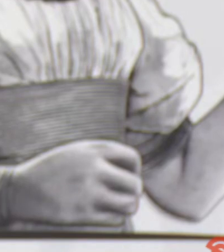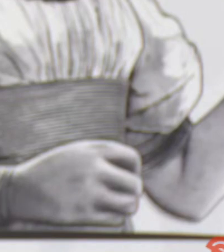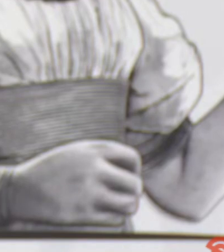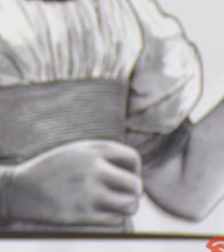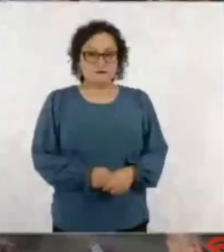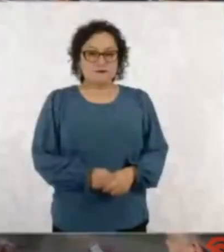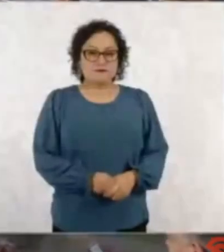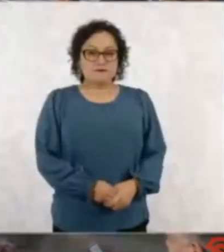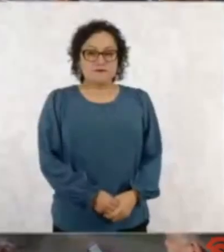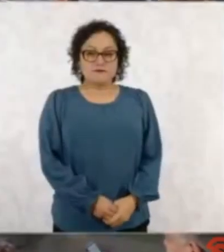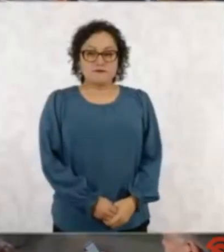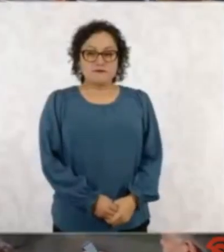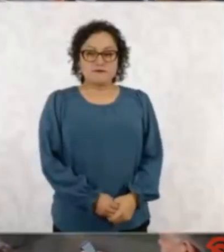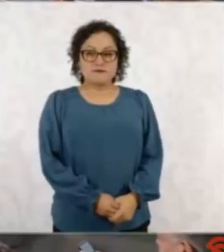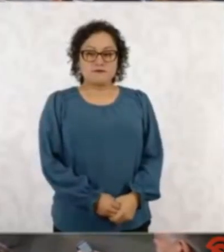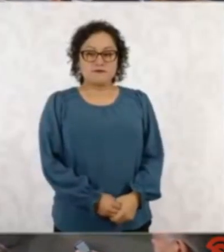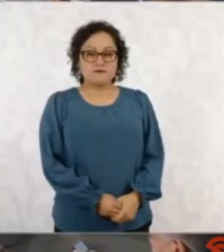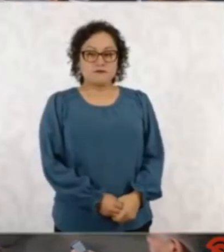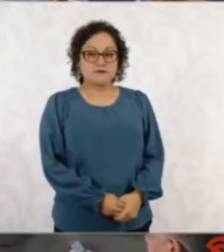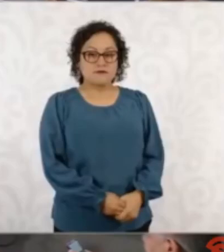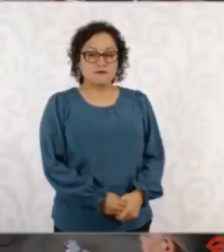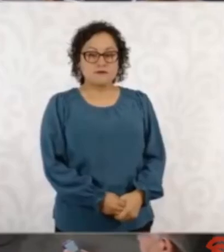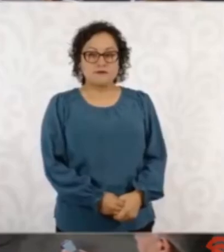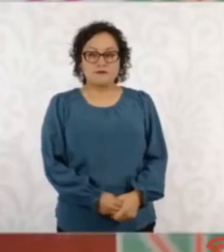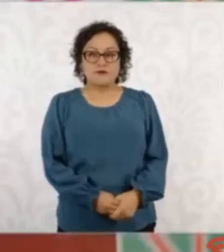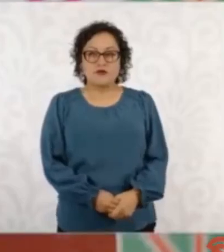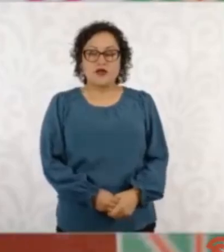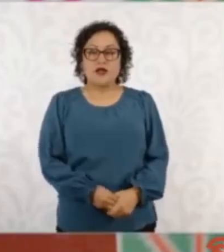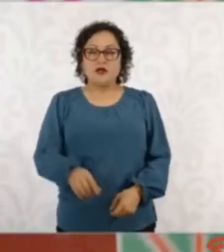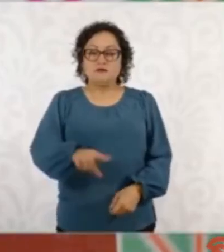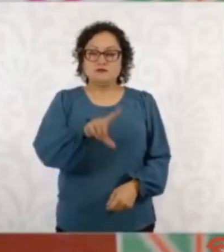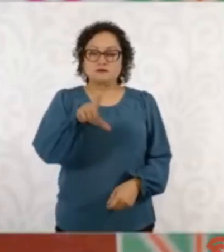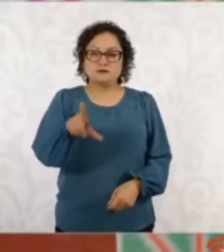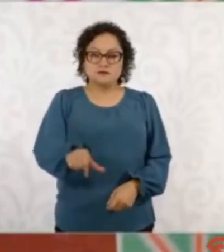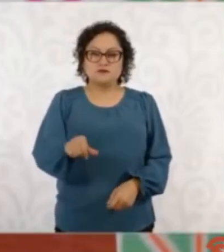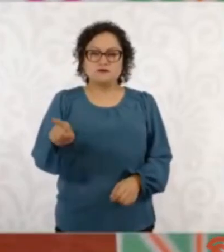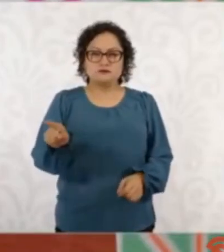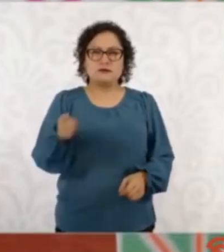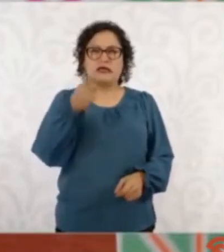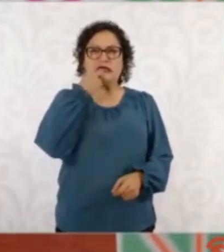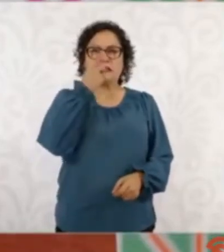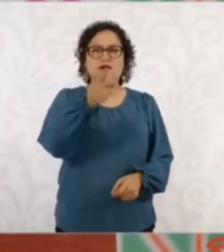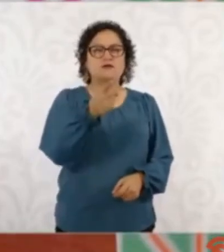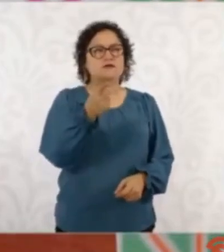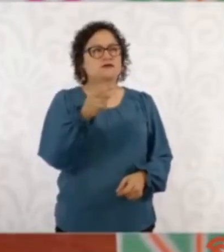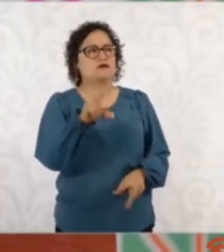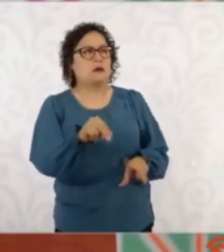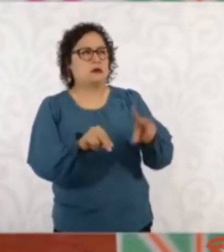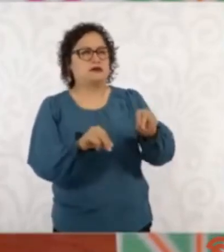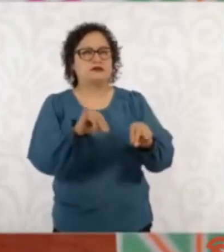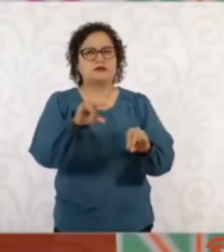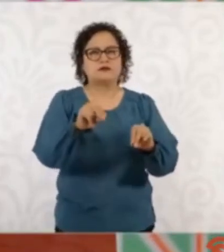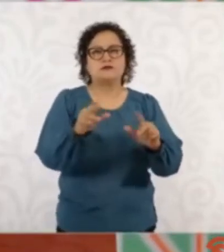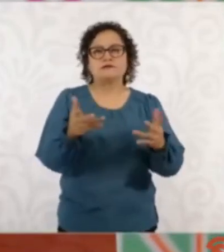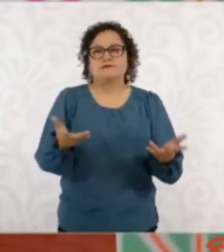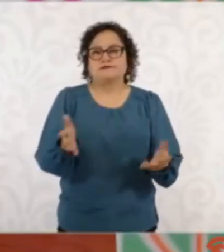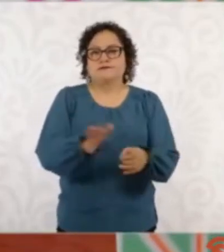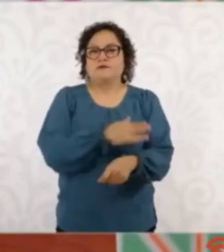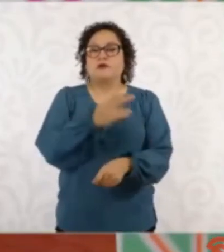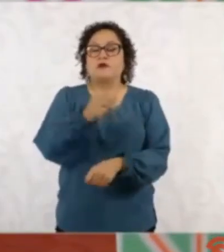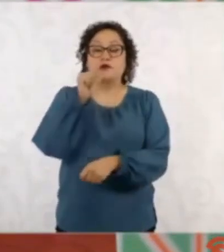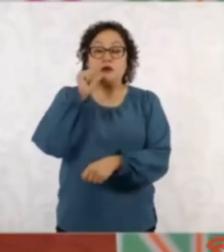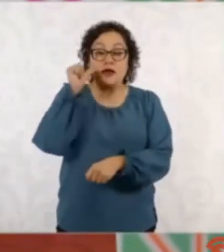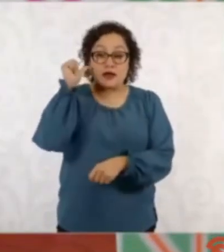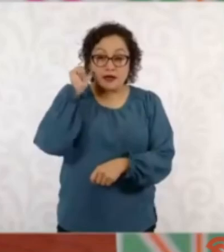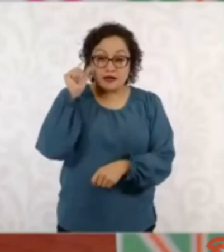Y como después se dijo que no, que toda esta información que mencionas, pues ayer presentamos el documento de la Policía de